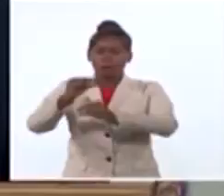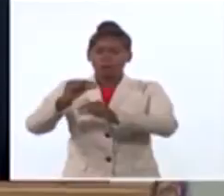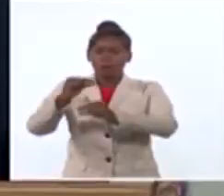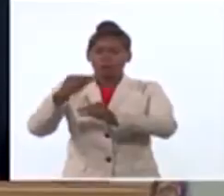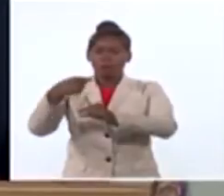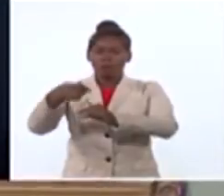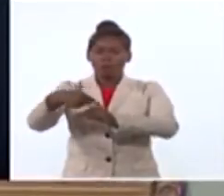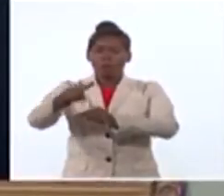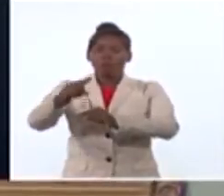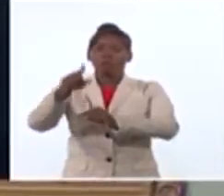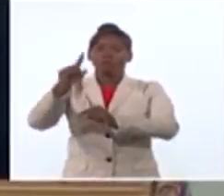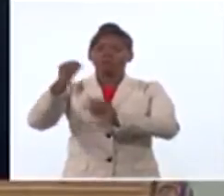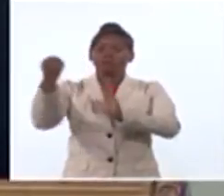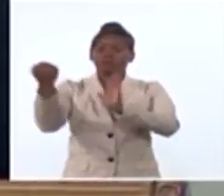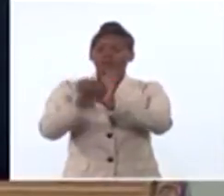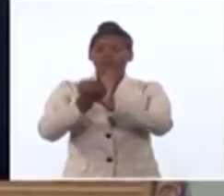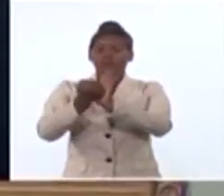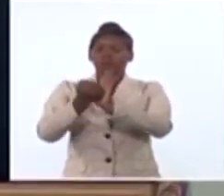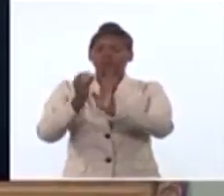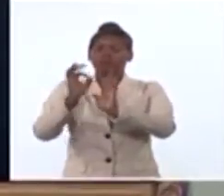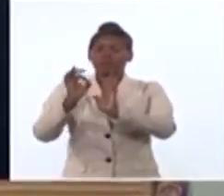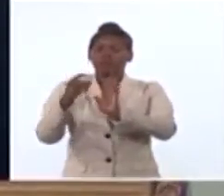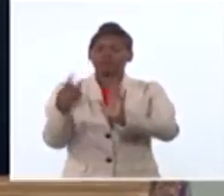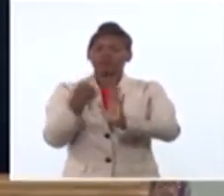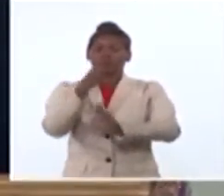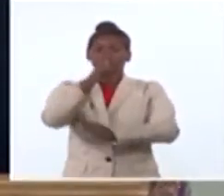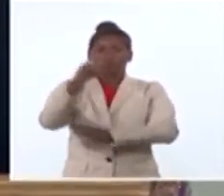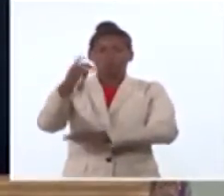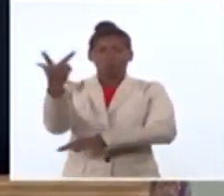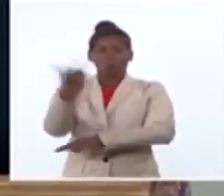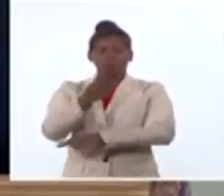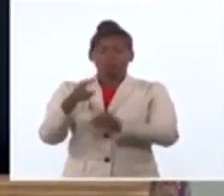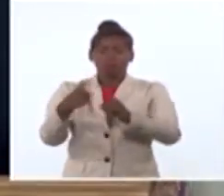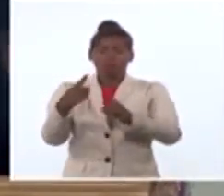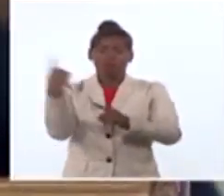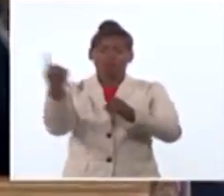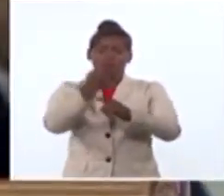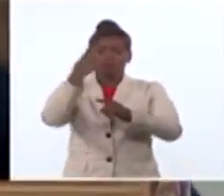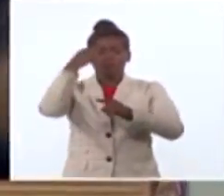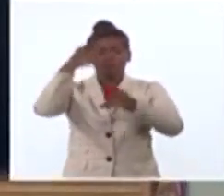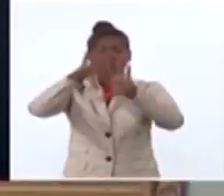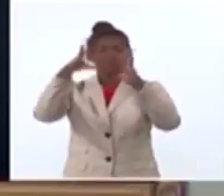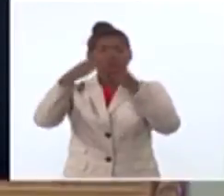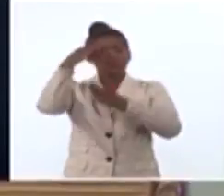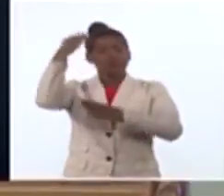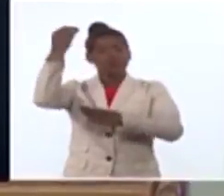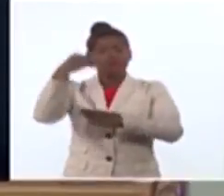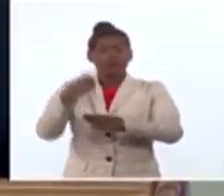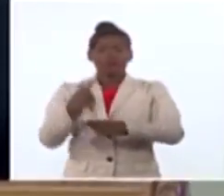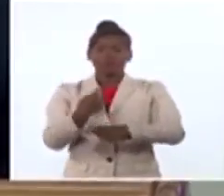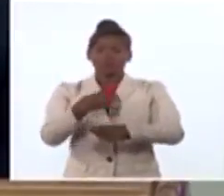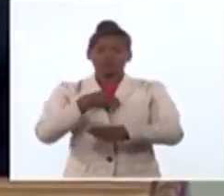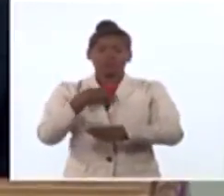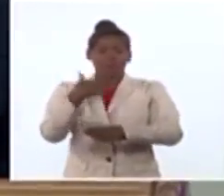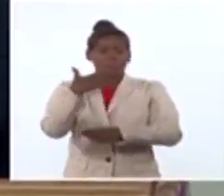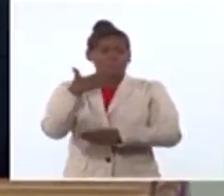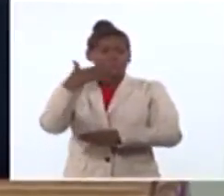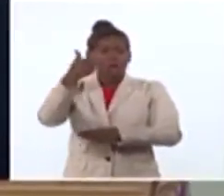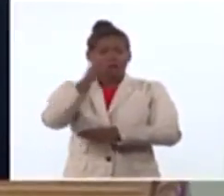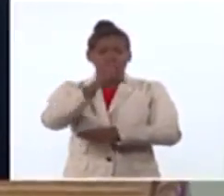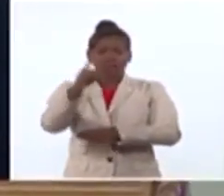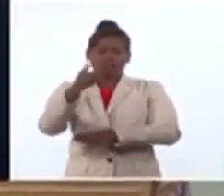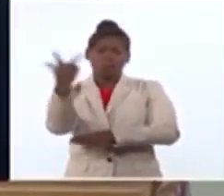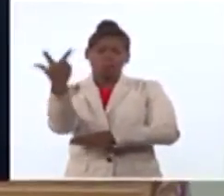dicho modestamente, uno de los de mejor esquema de vacunación pediátrica del planeta